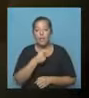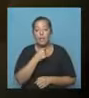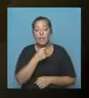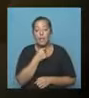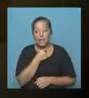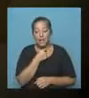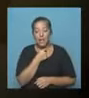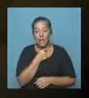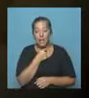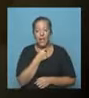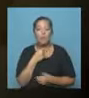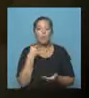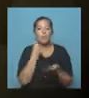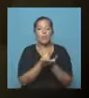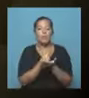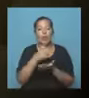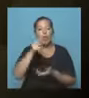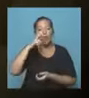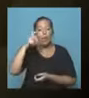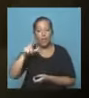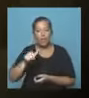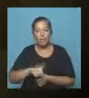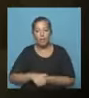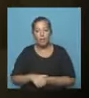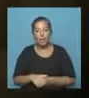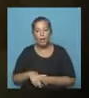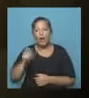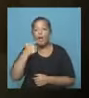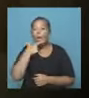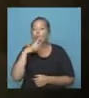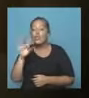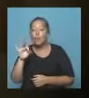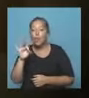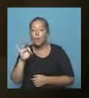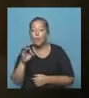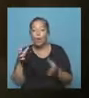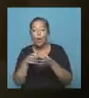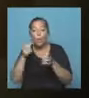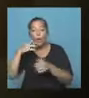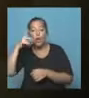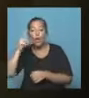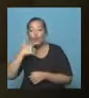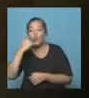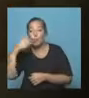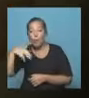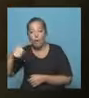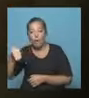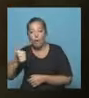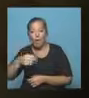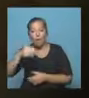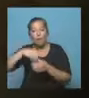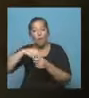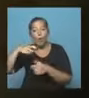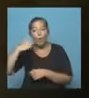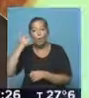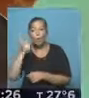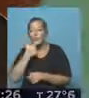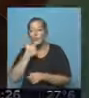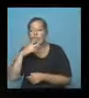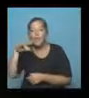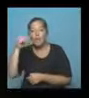a correr guillermo lasso creó suma financista miembro del opus dei tiene 61 años